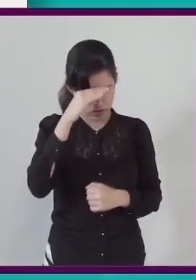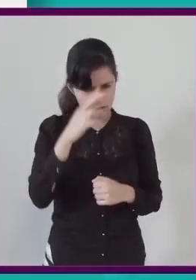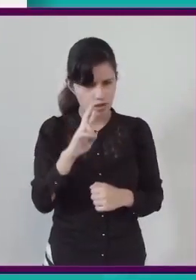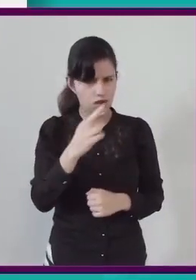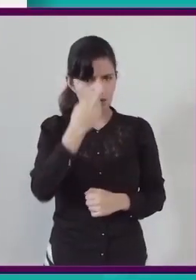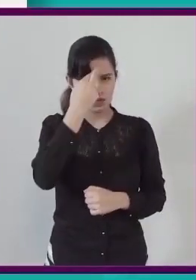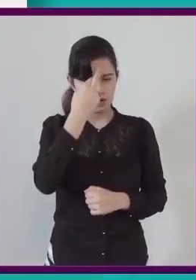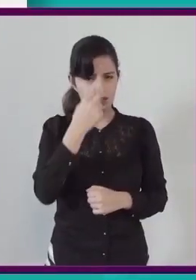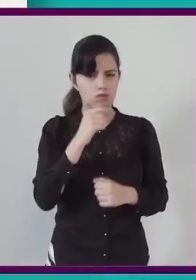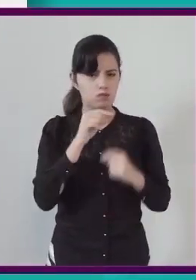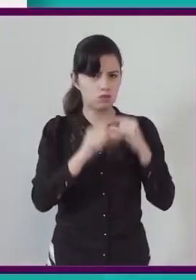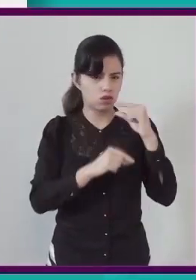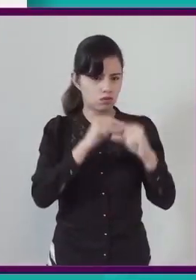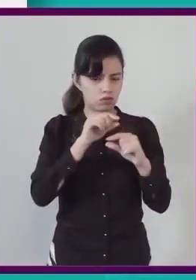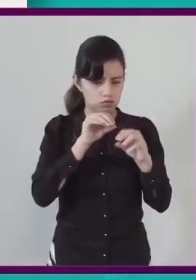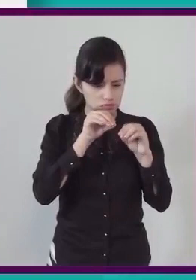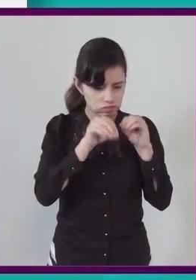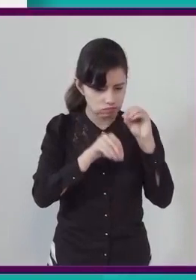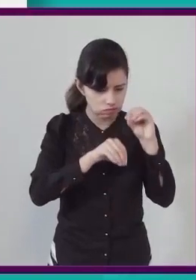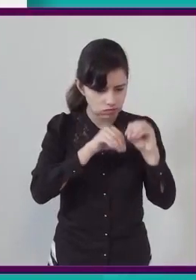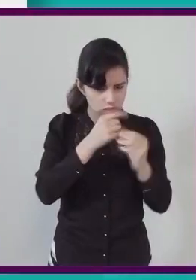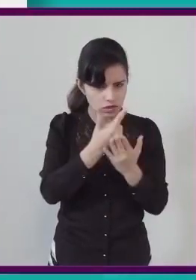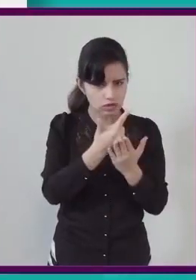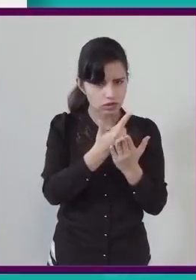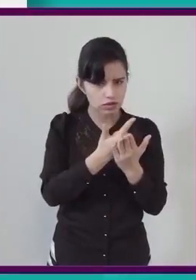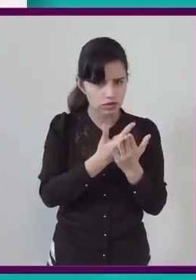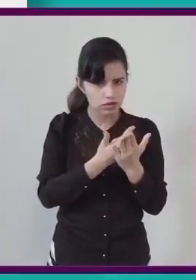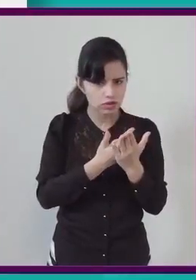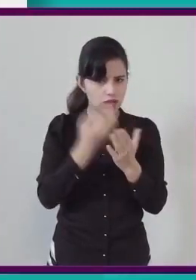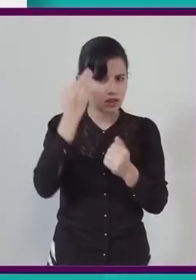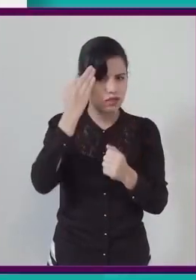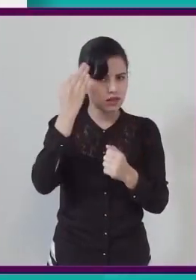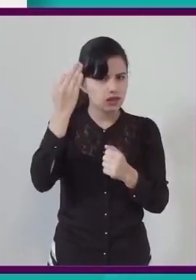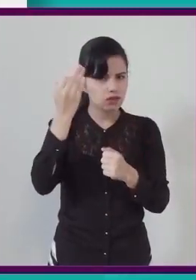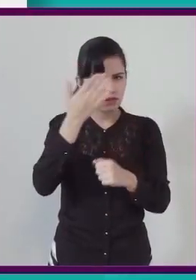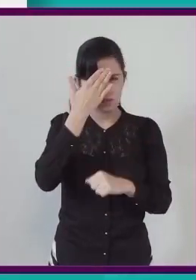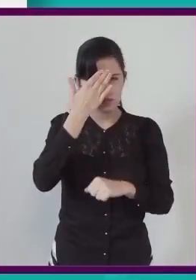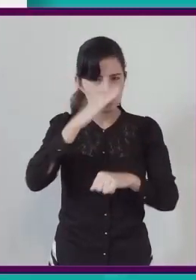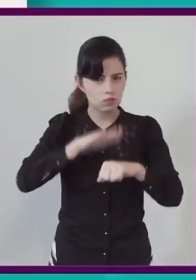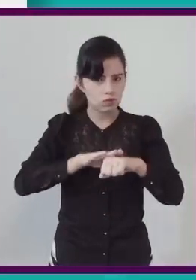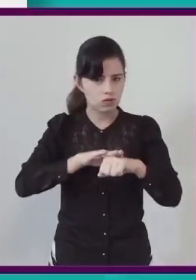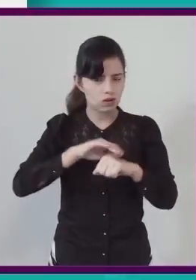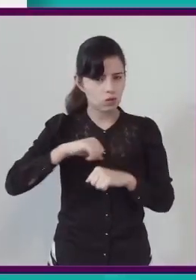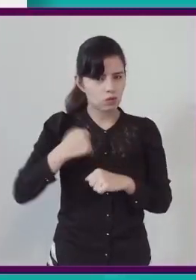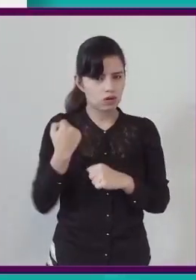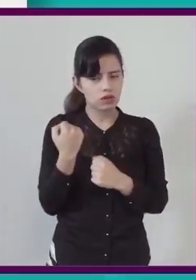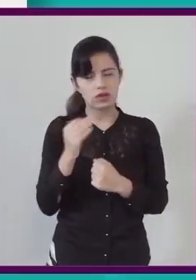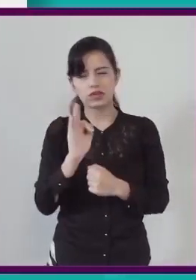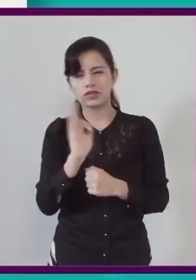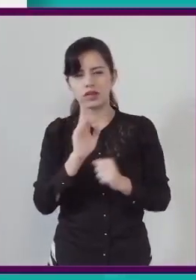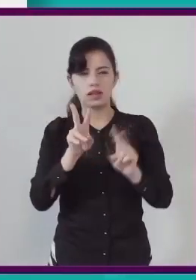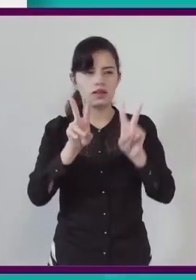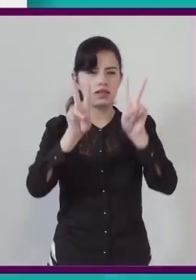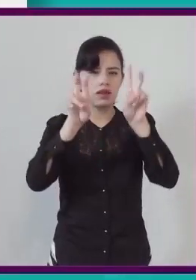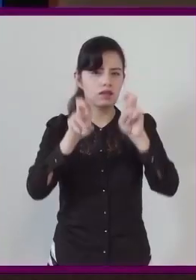los vamos uniendo en una secuencia a través del tiempo, de acuerdo a un tema o